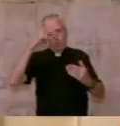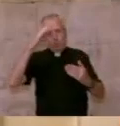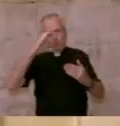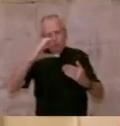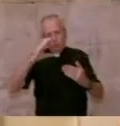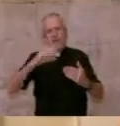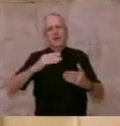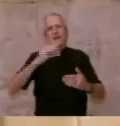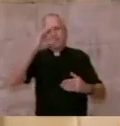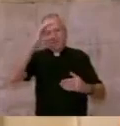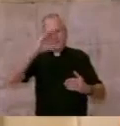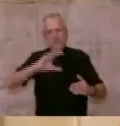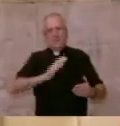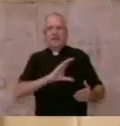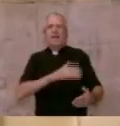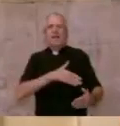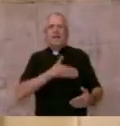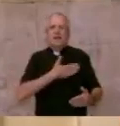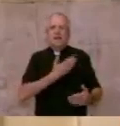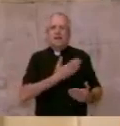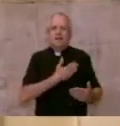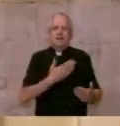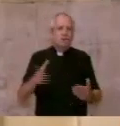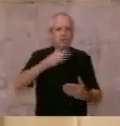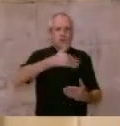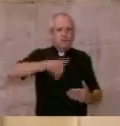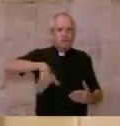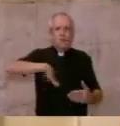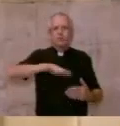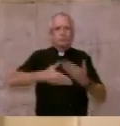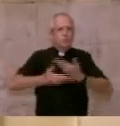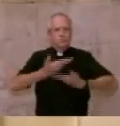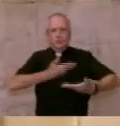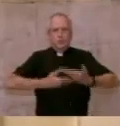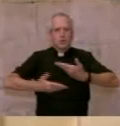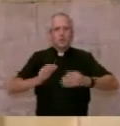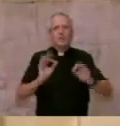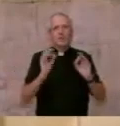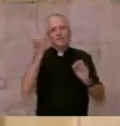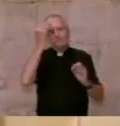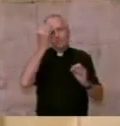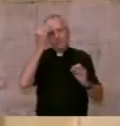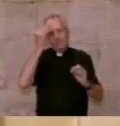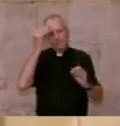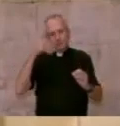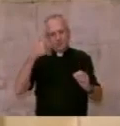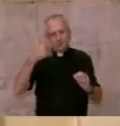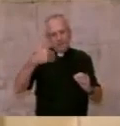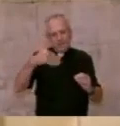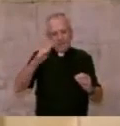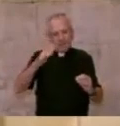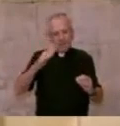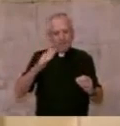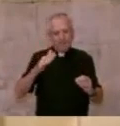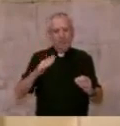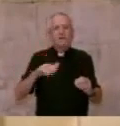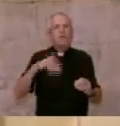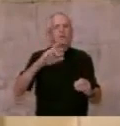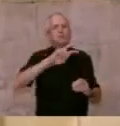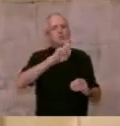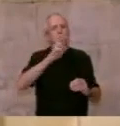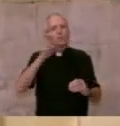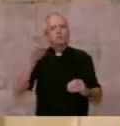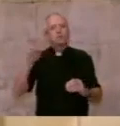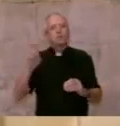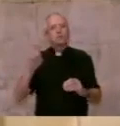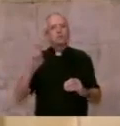cultura y caridad. Un saludo especial al colegio y agradecido al colegio de consultores y